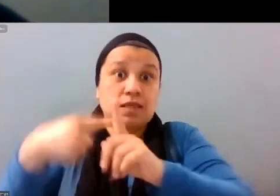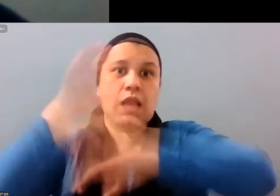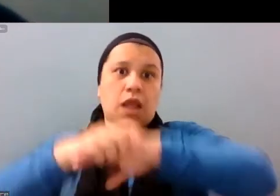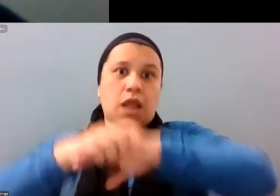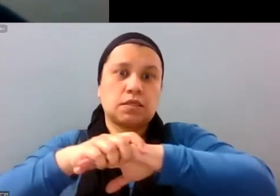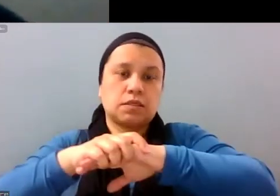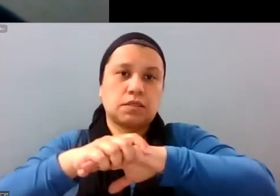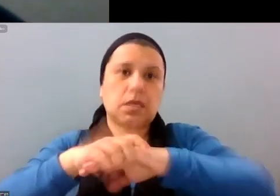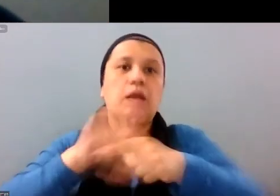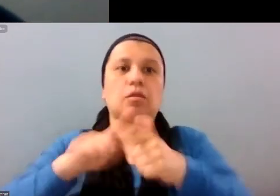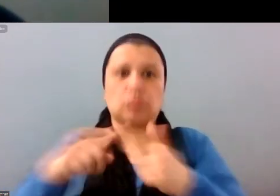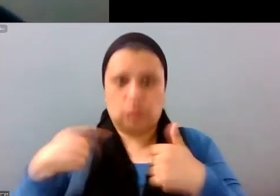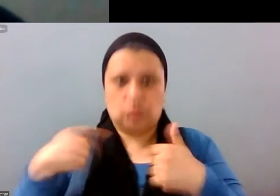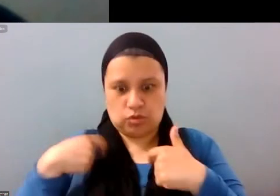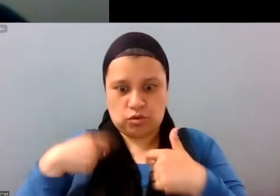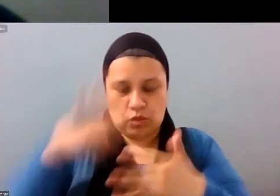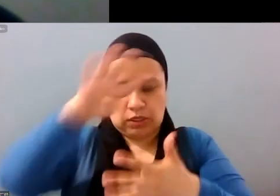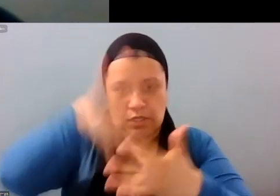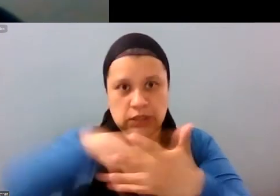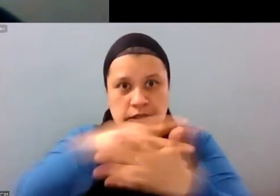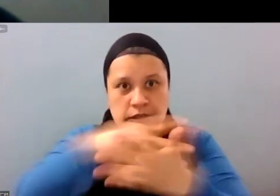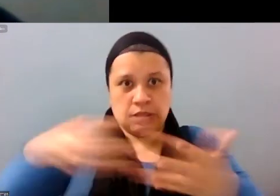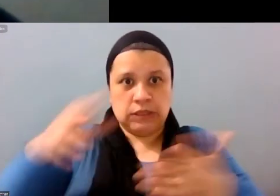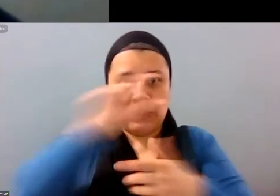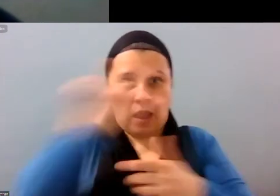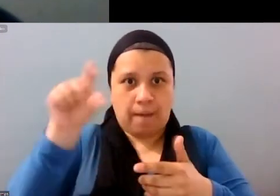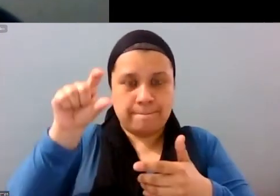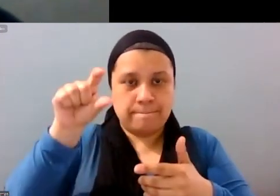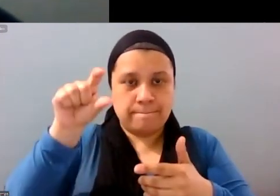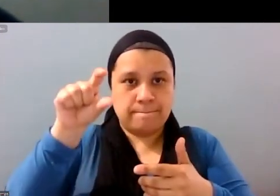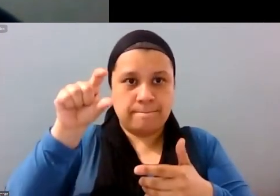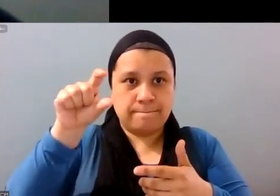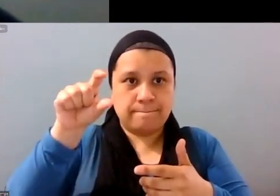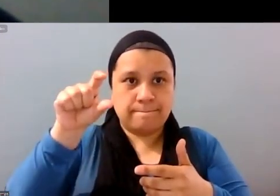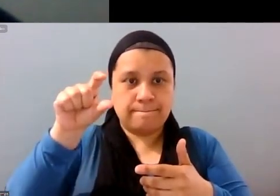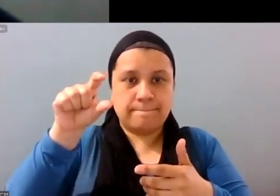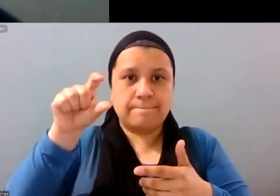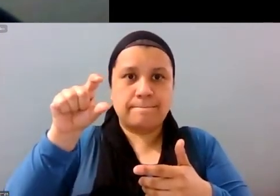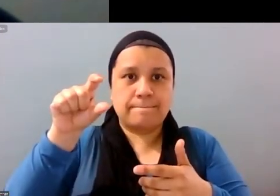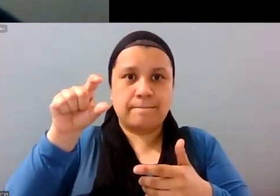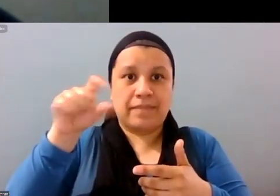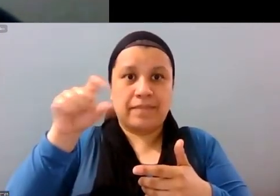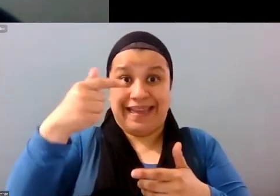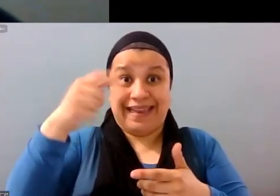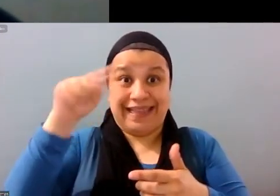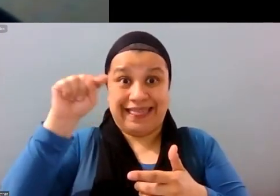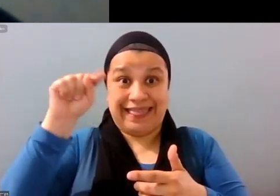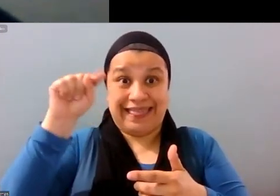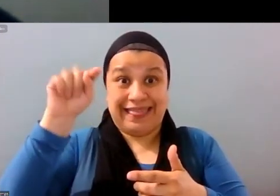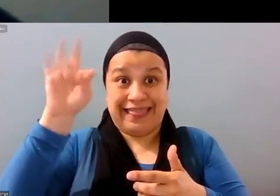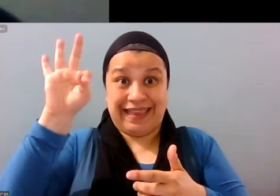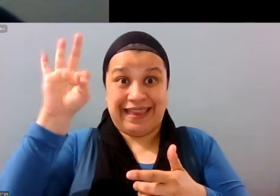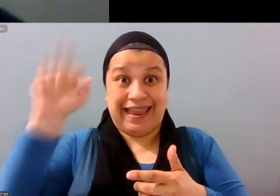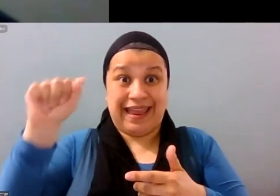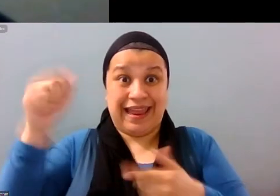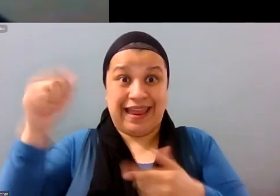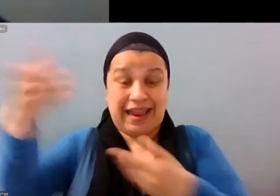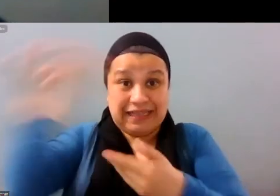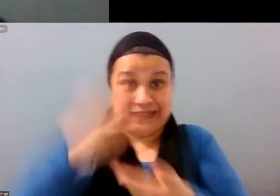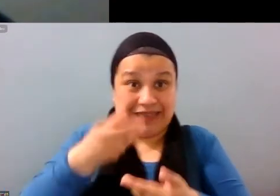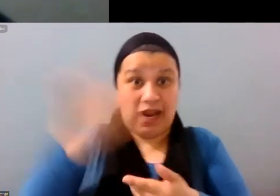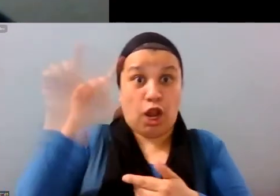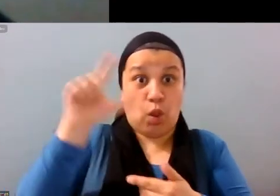que dividir la semana porque las GTA las enviaban en la mañana perdón lunes y yo tenía